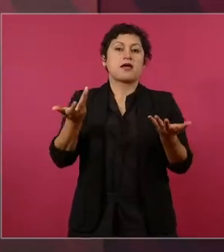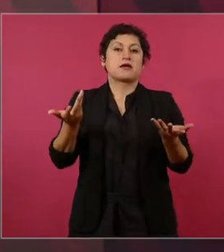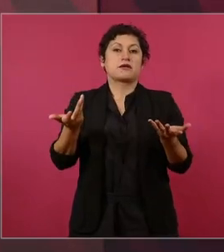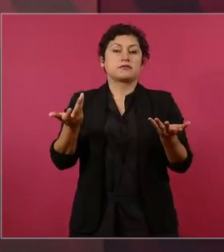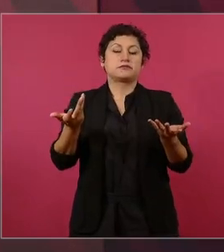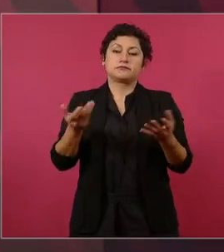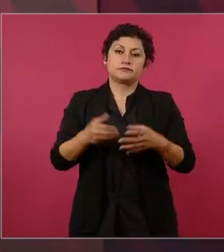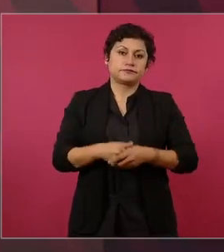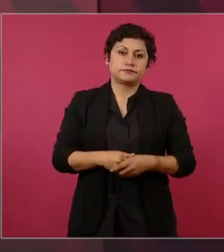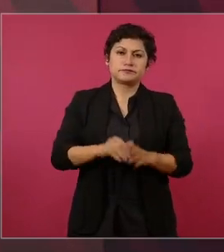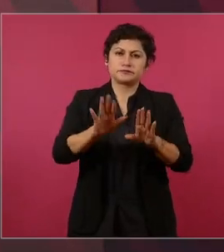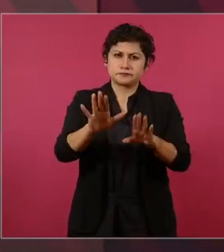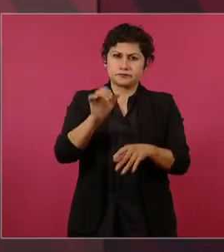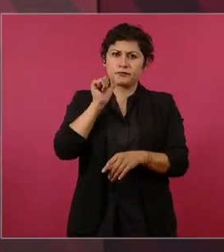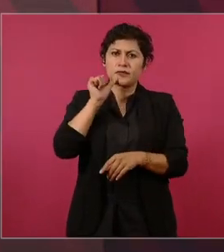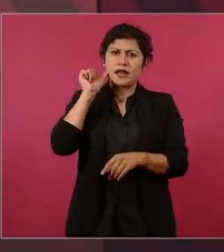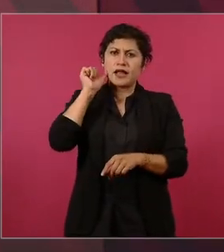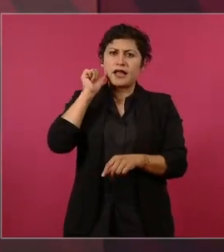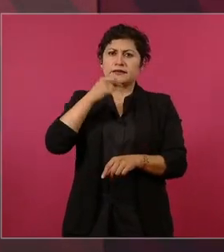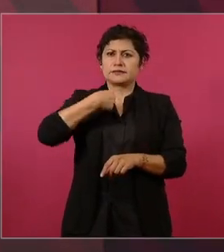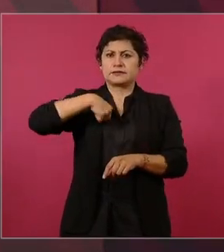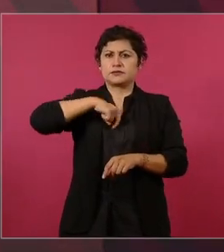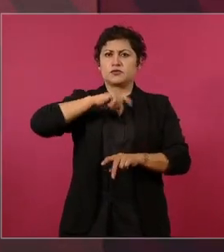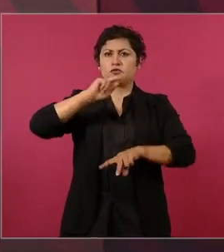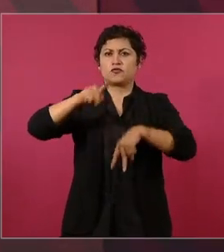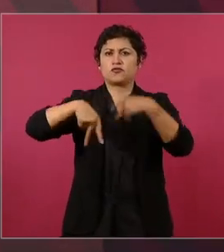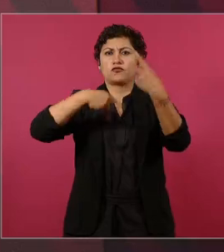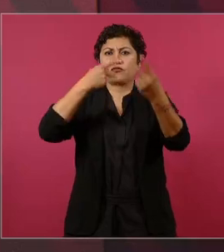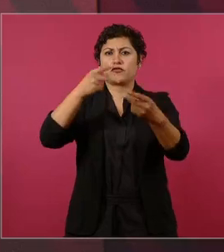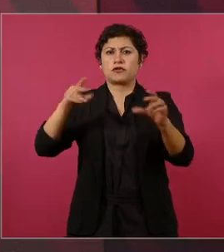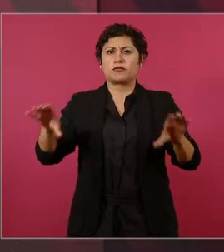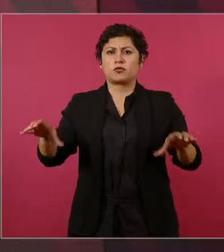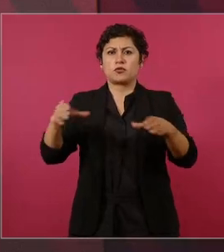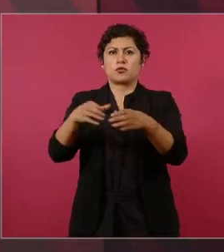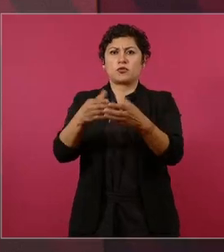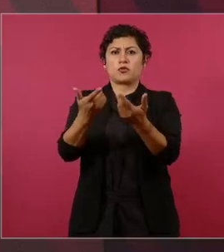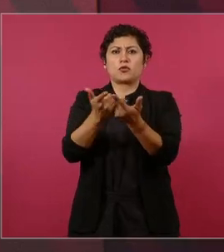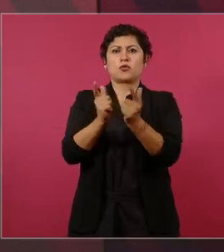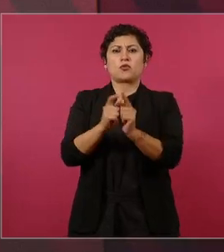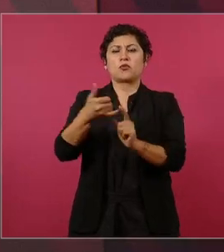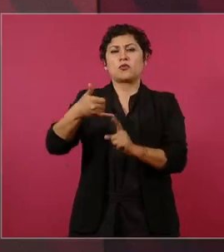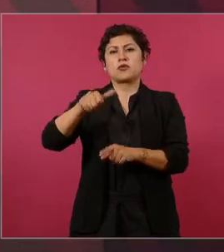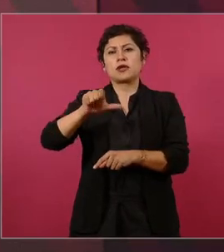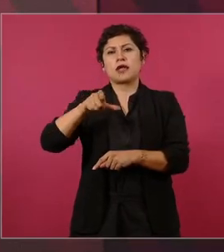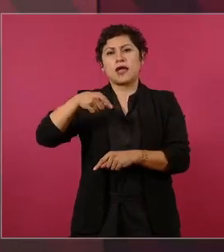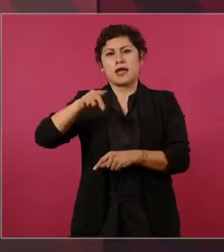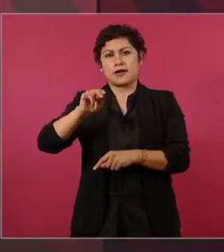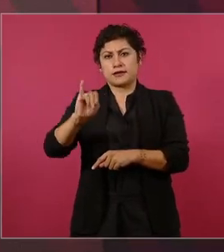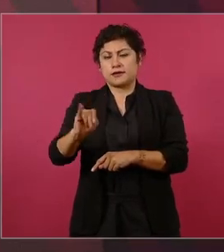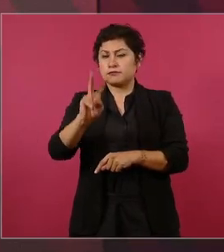Acabamos de estar ayer con los yaquis. Me dio un gusto,